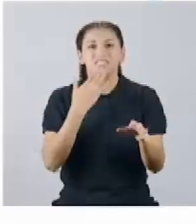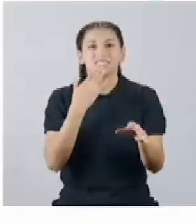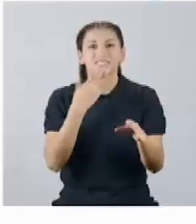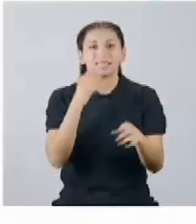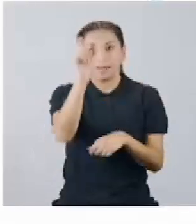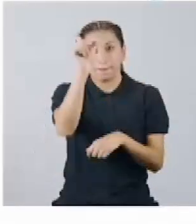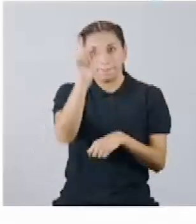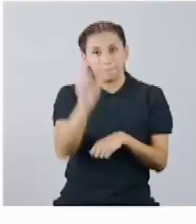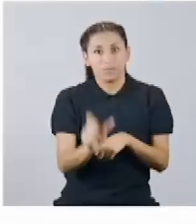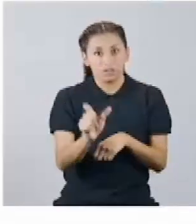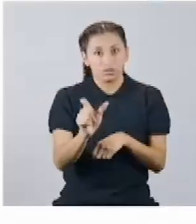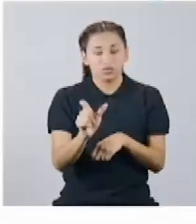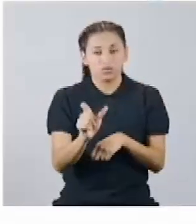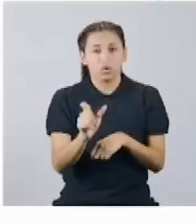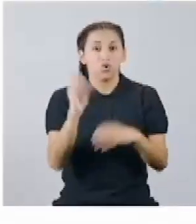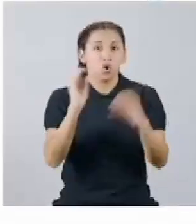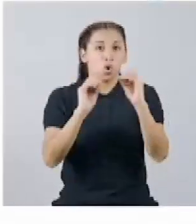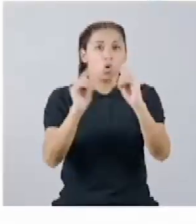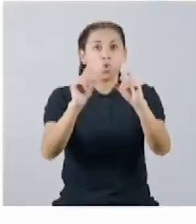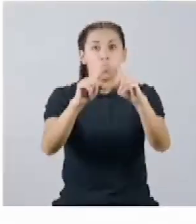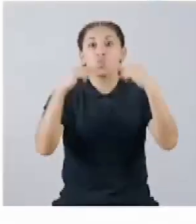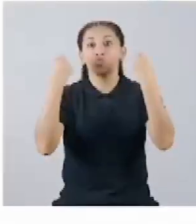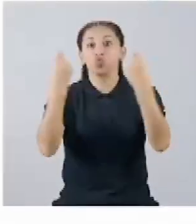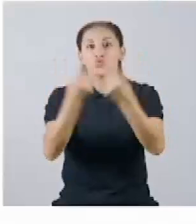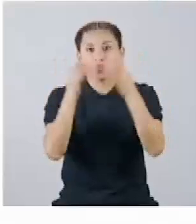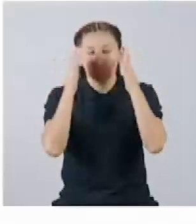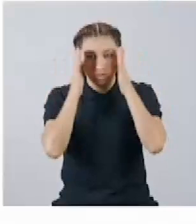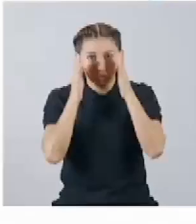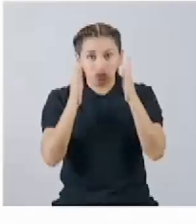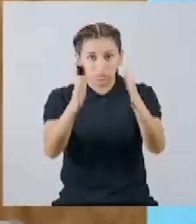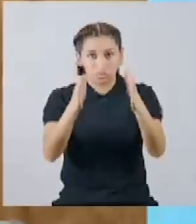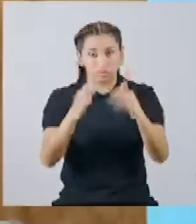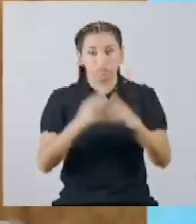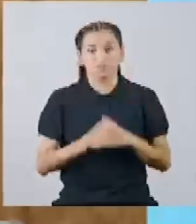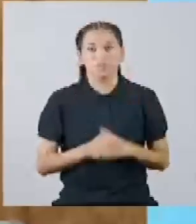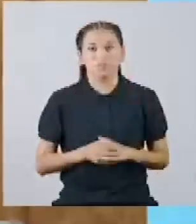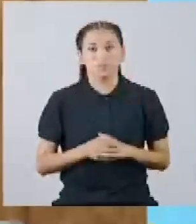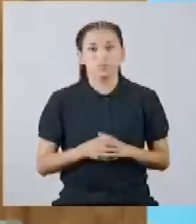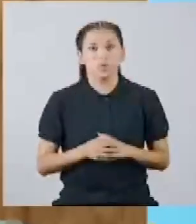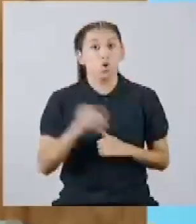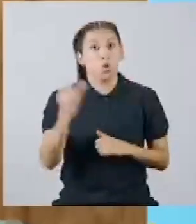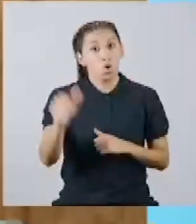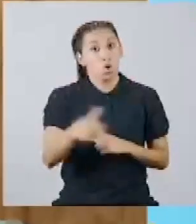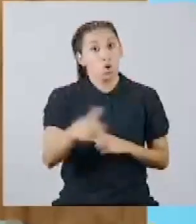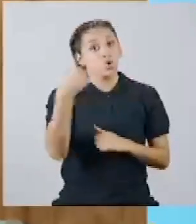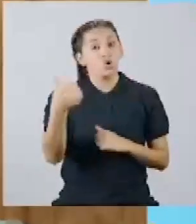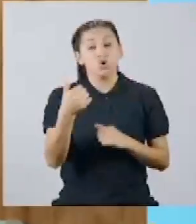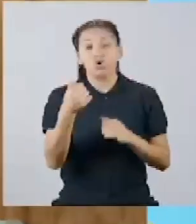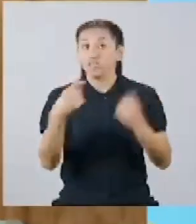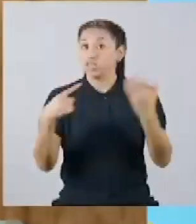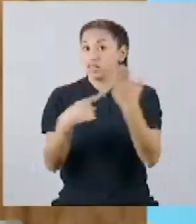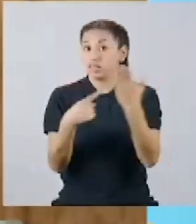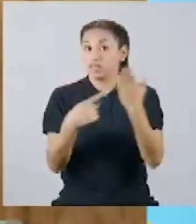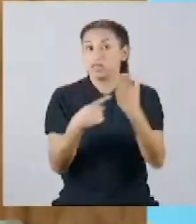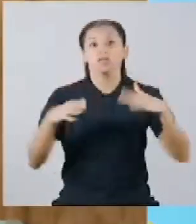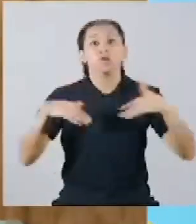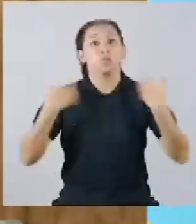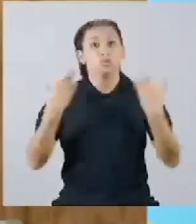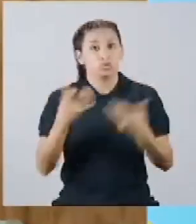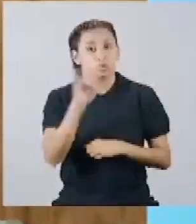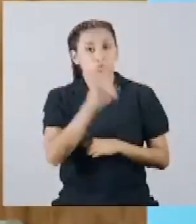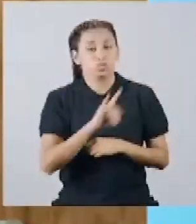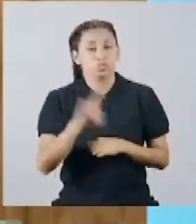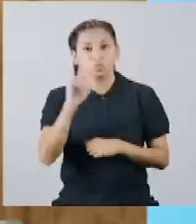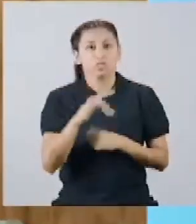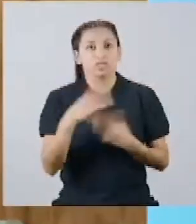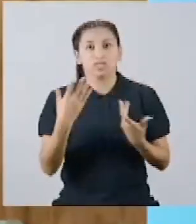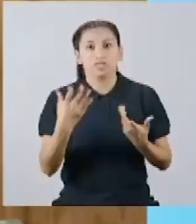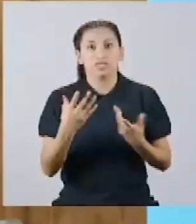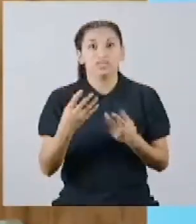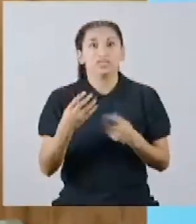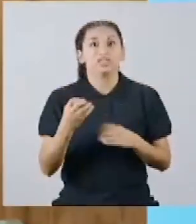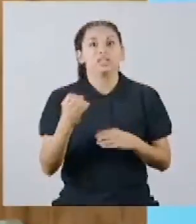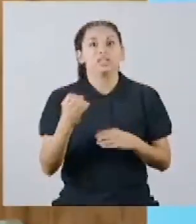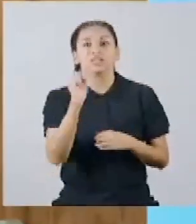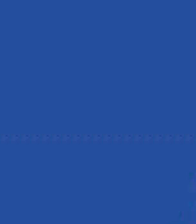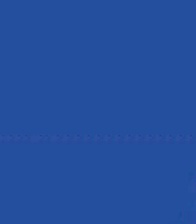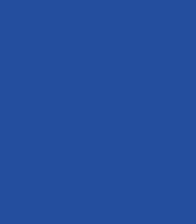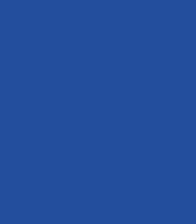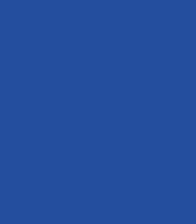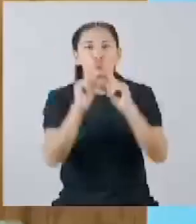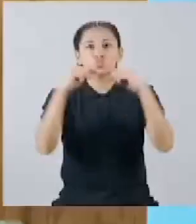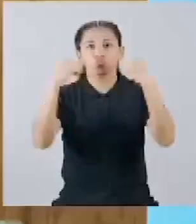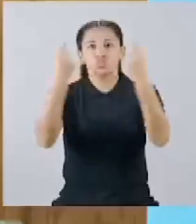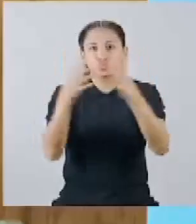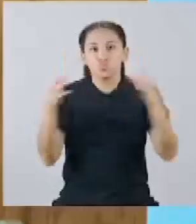del usuario o grupo objetivo estudiado. Otra técnica que podemos usar es la de saturar y